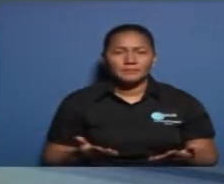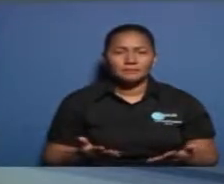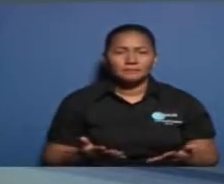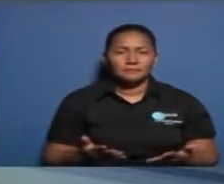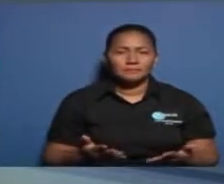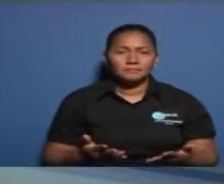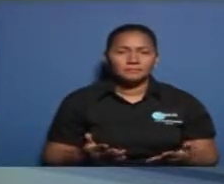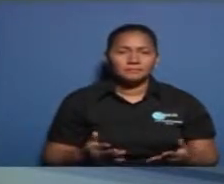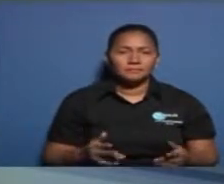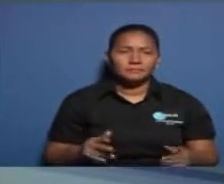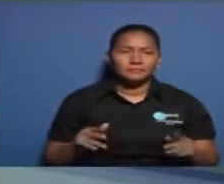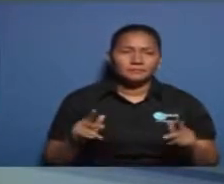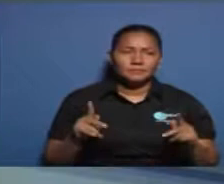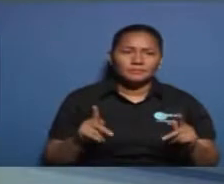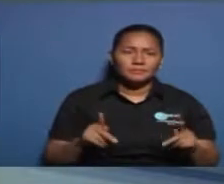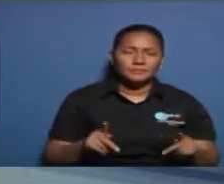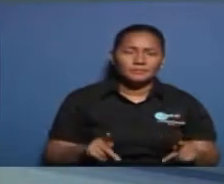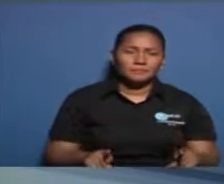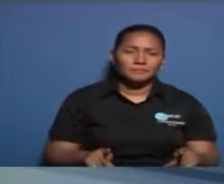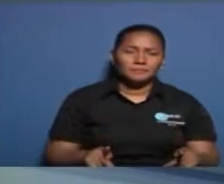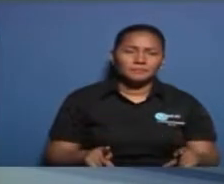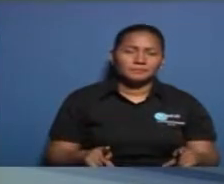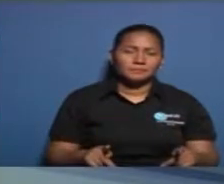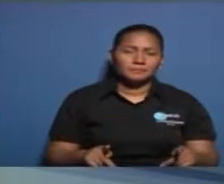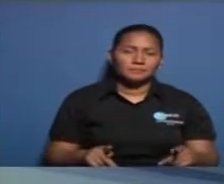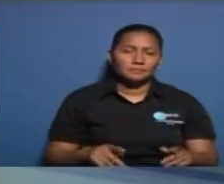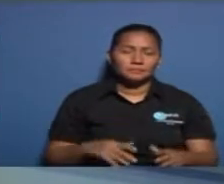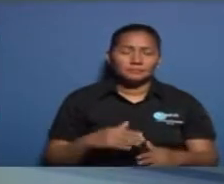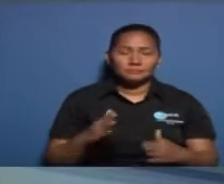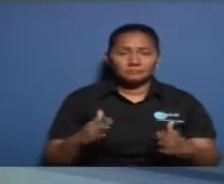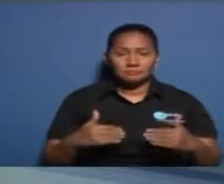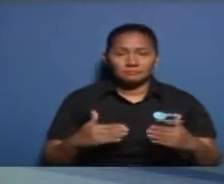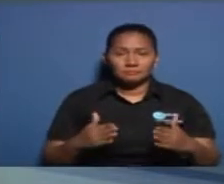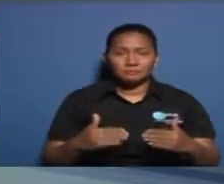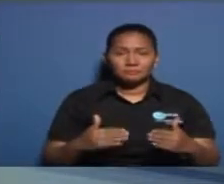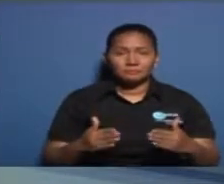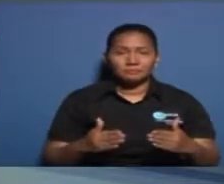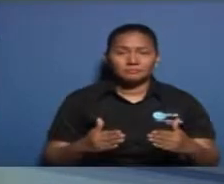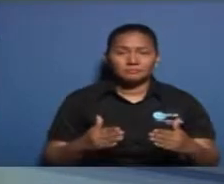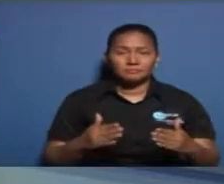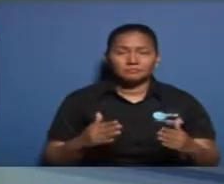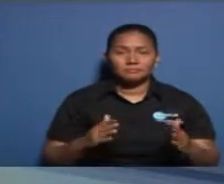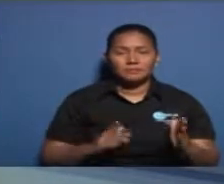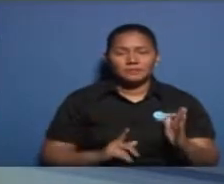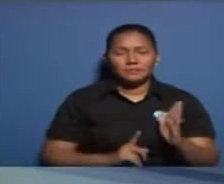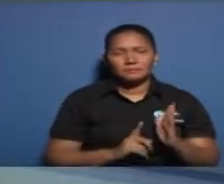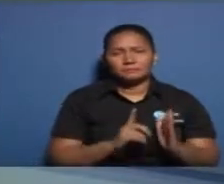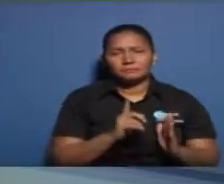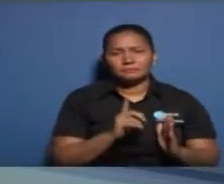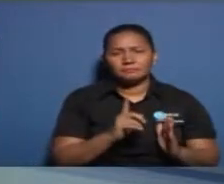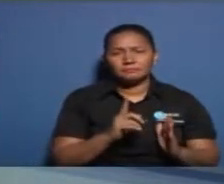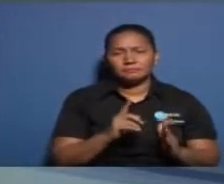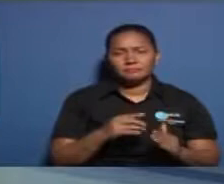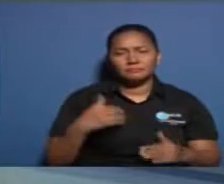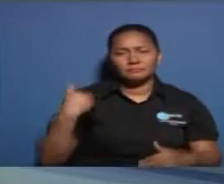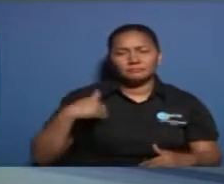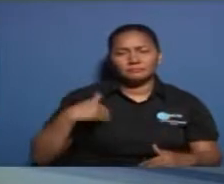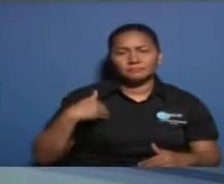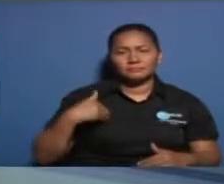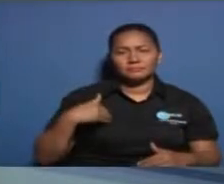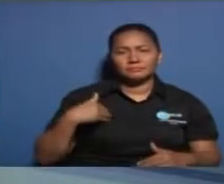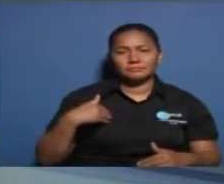población económicamente activa en panamá todavía es mayoritariamente masculina a pesar de eso el